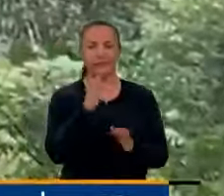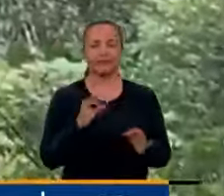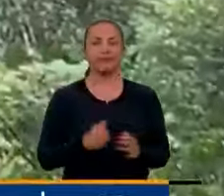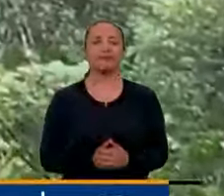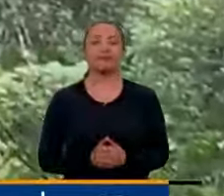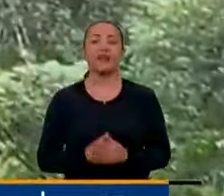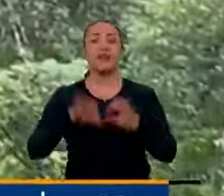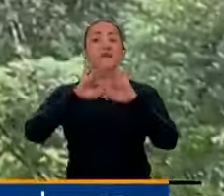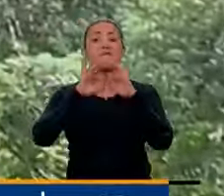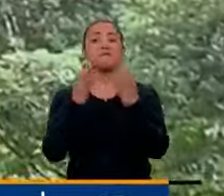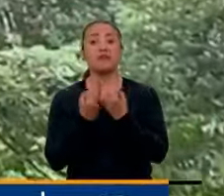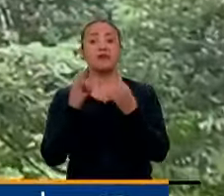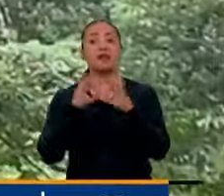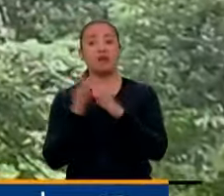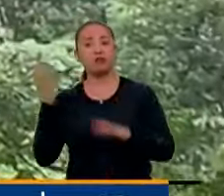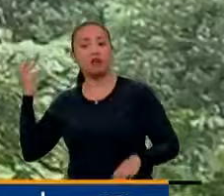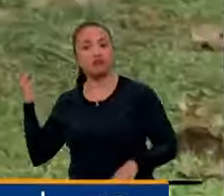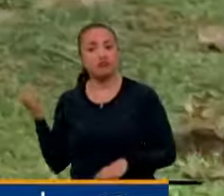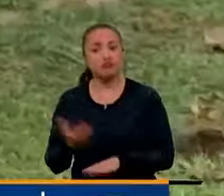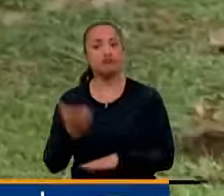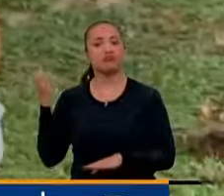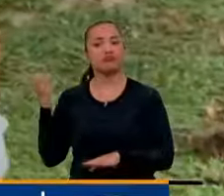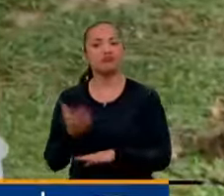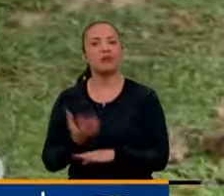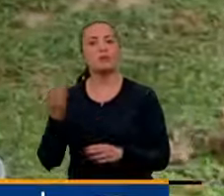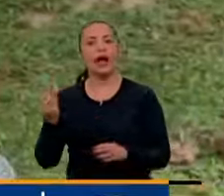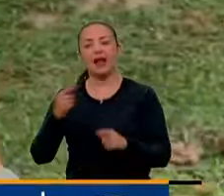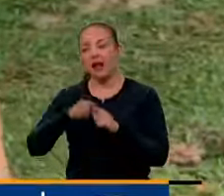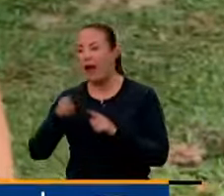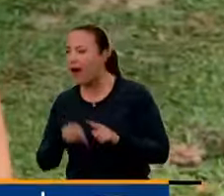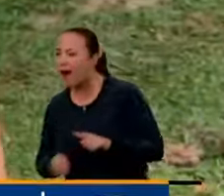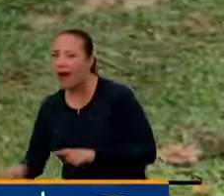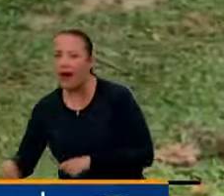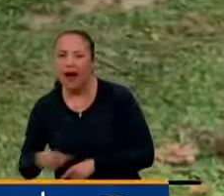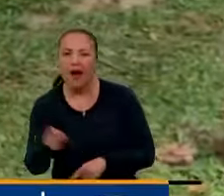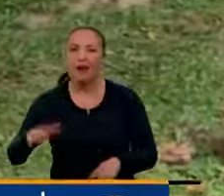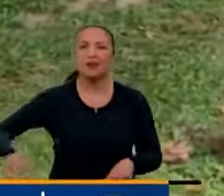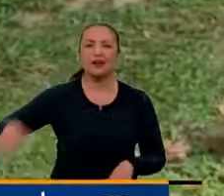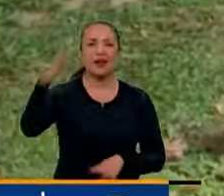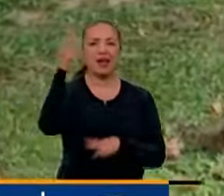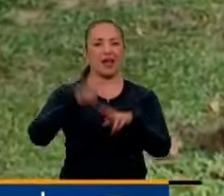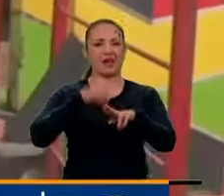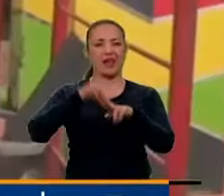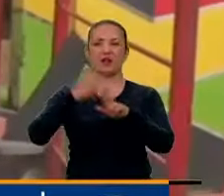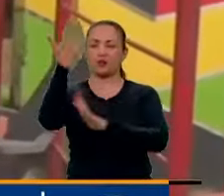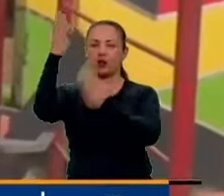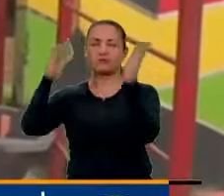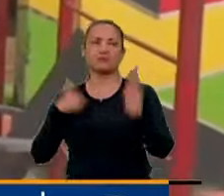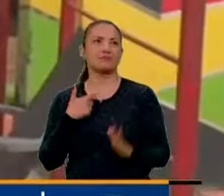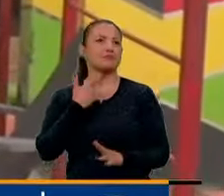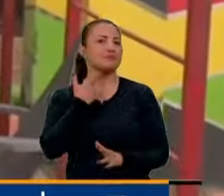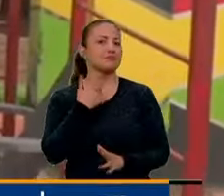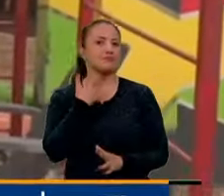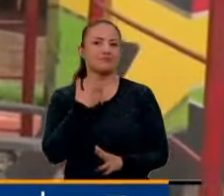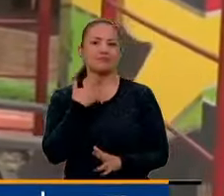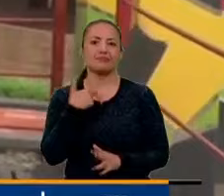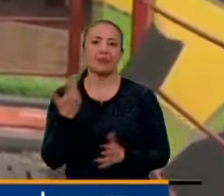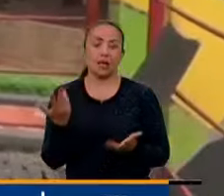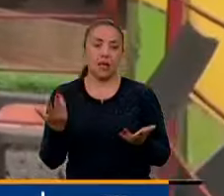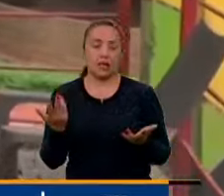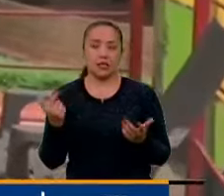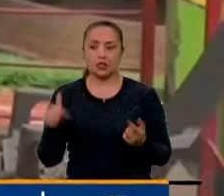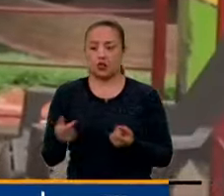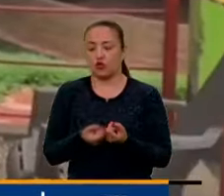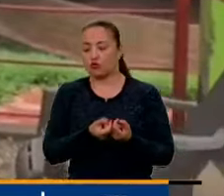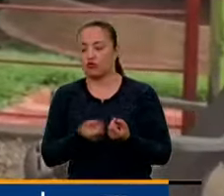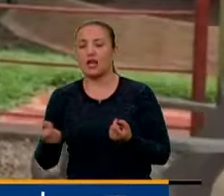Familias enteras llegan hasta este lugar para poder sumergirse en medio de la naturaleza. Me encantó. Además que, bueno, está muy cerca